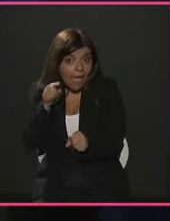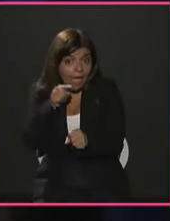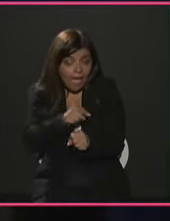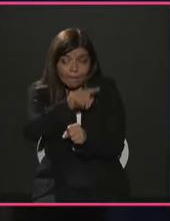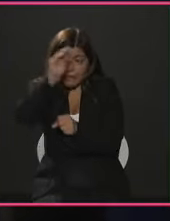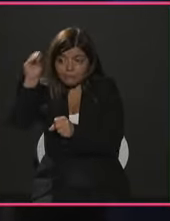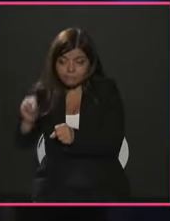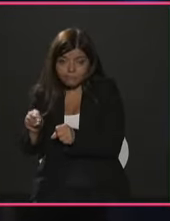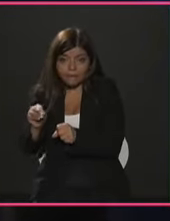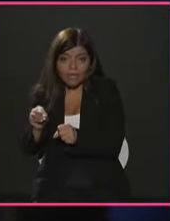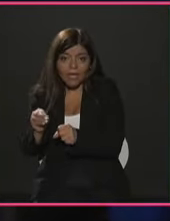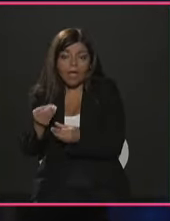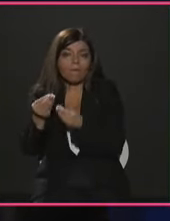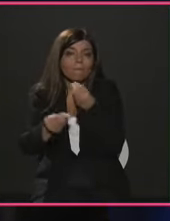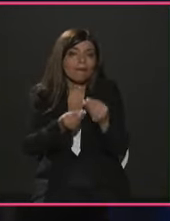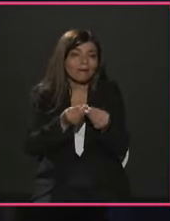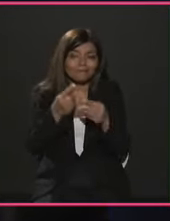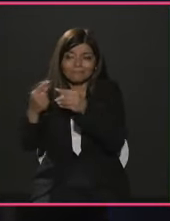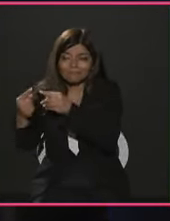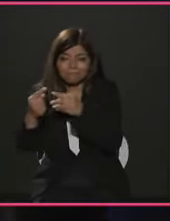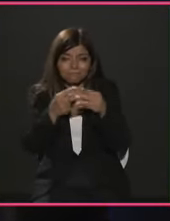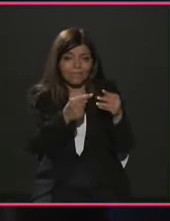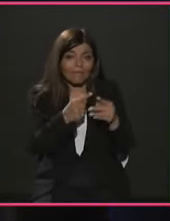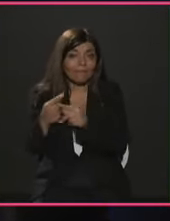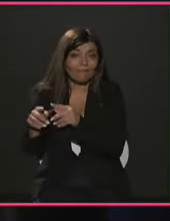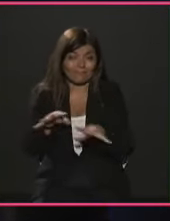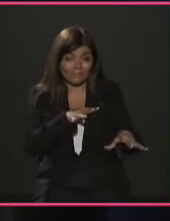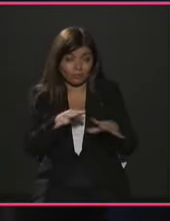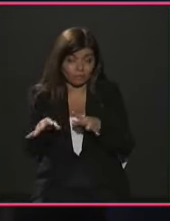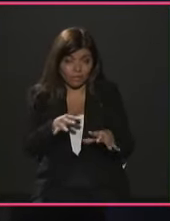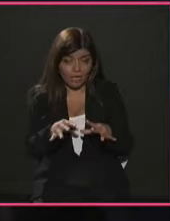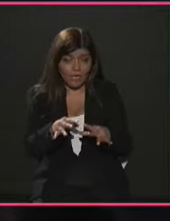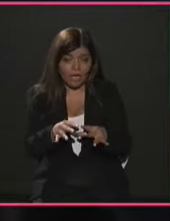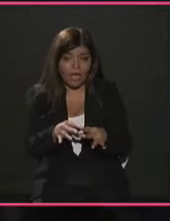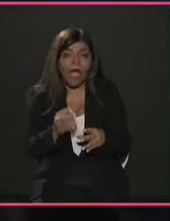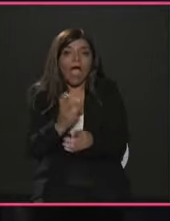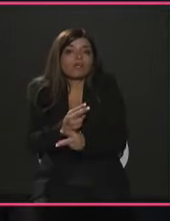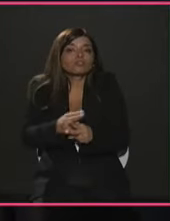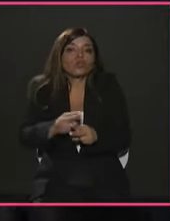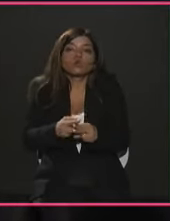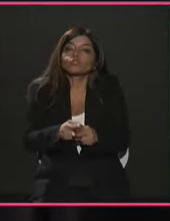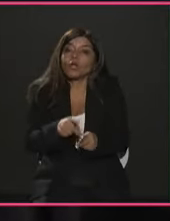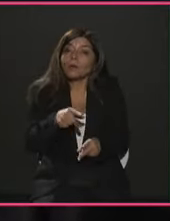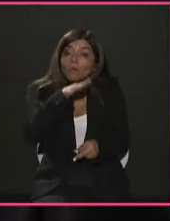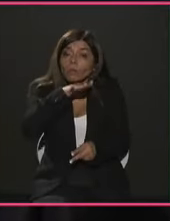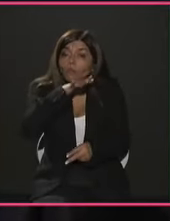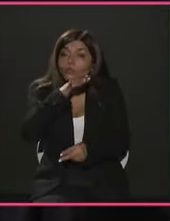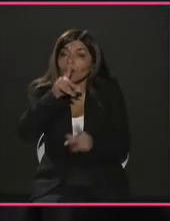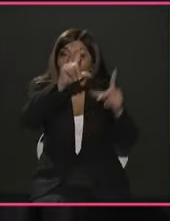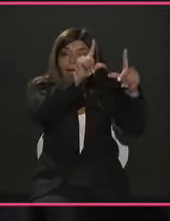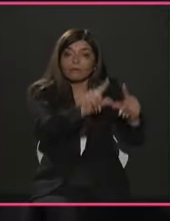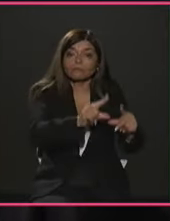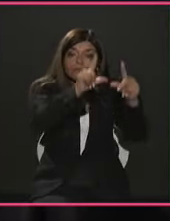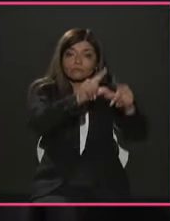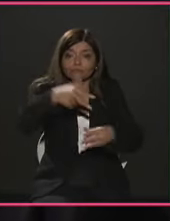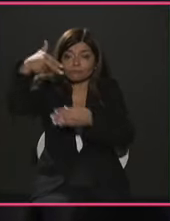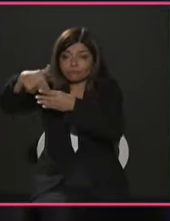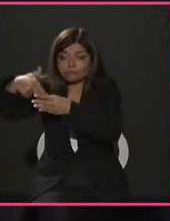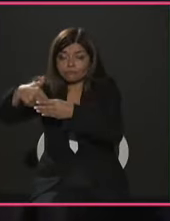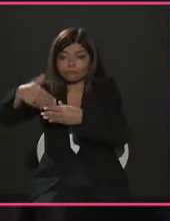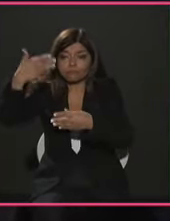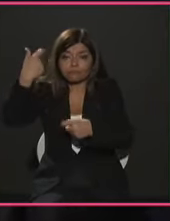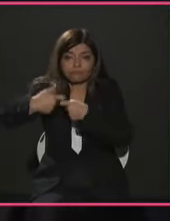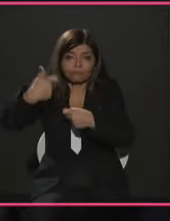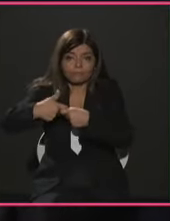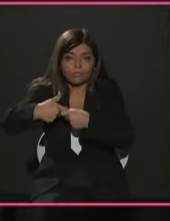y ocurre en todas las partes de este sistema hay muchas soluciones que podemos utilizar para reducir las emisiones del metano en